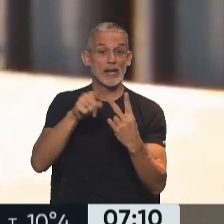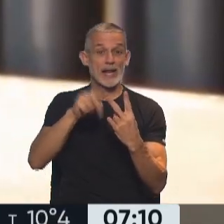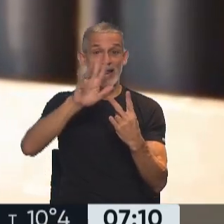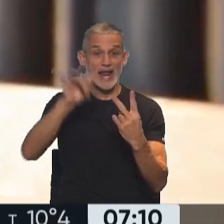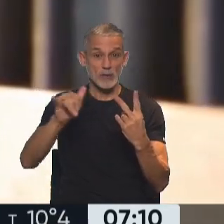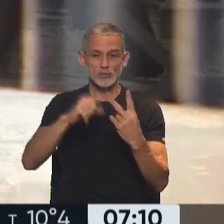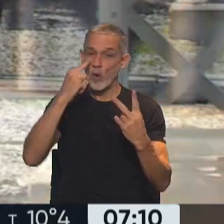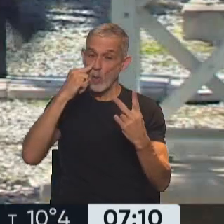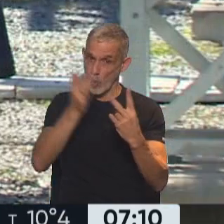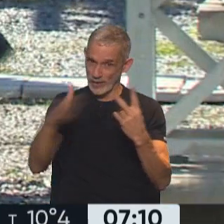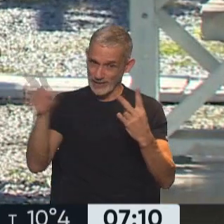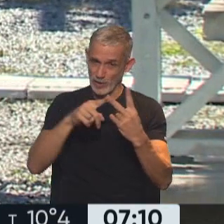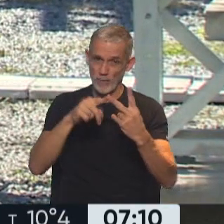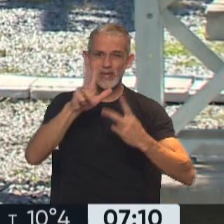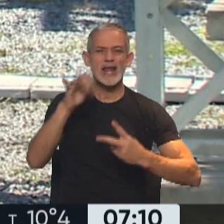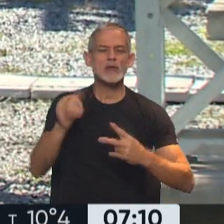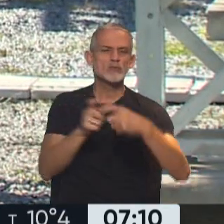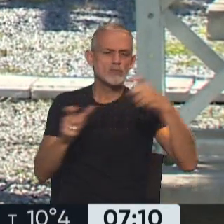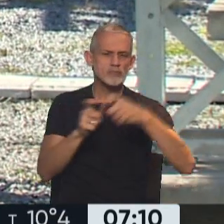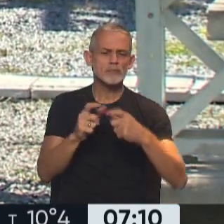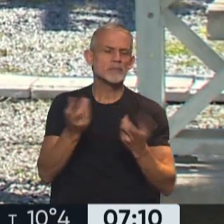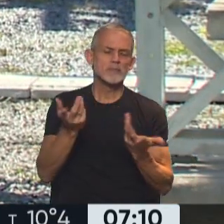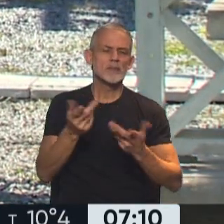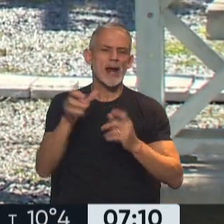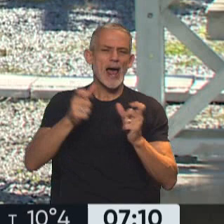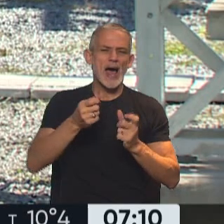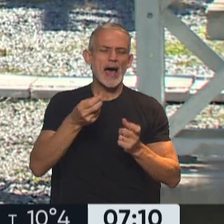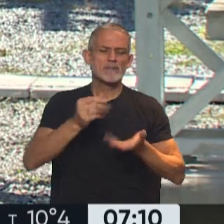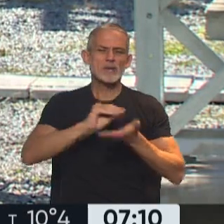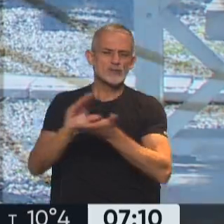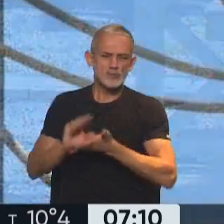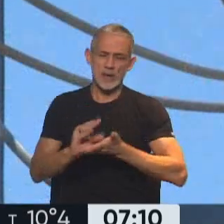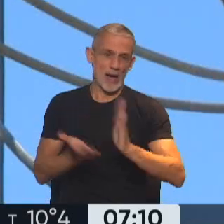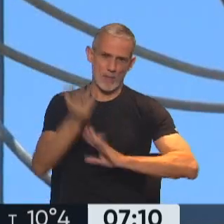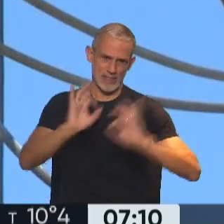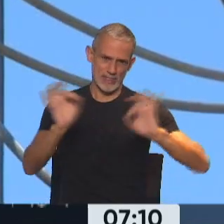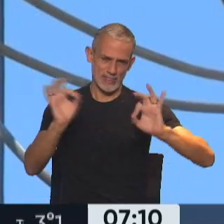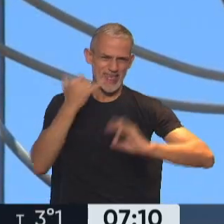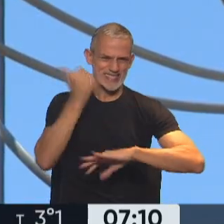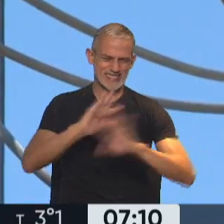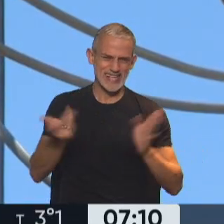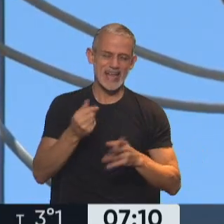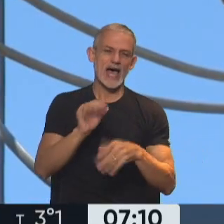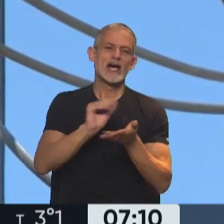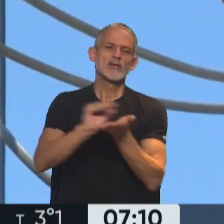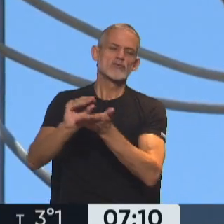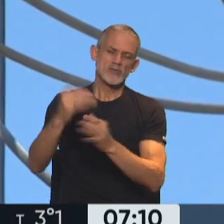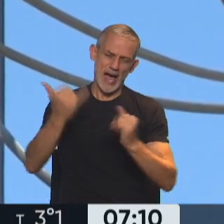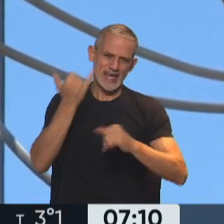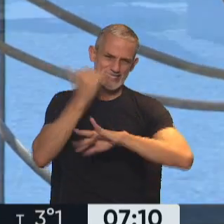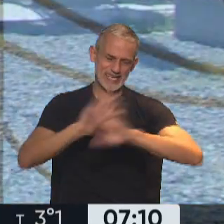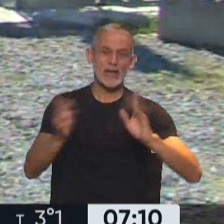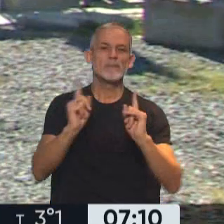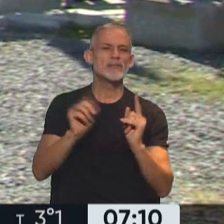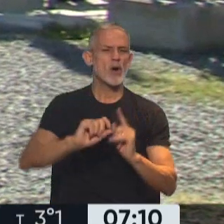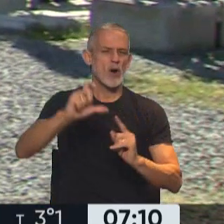de junio es esto. Para tarifa social, para pasar el limpio, ya no va a haber ningún aumento, porque ya hubo un aumento antes y es el aumento que